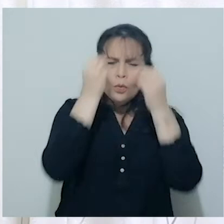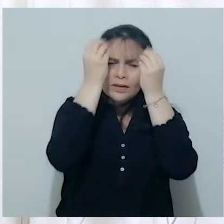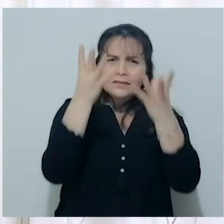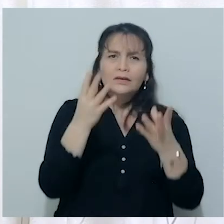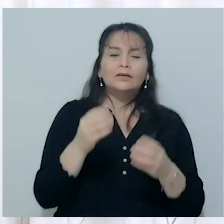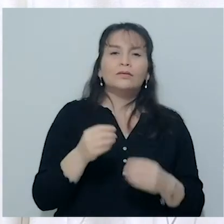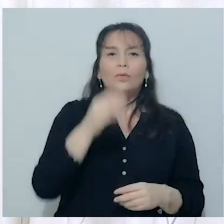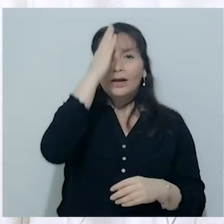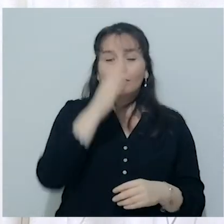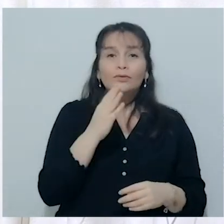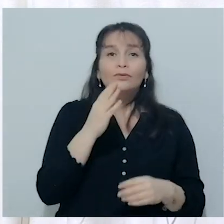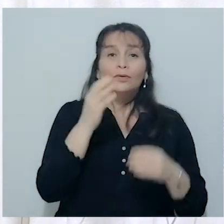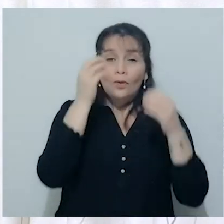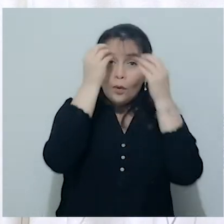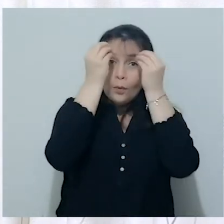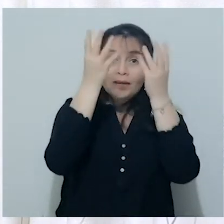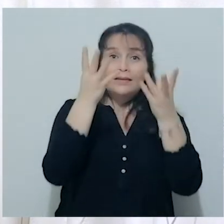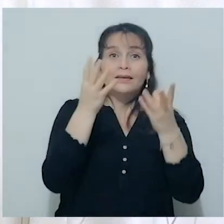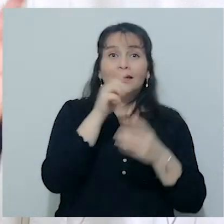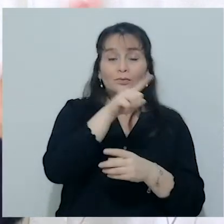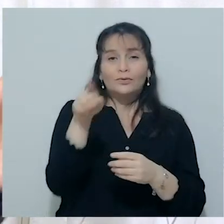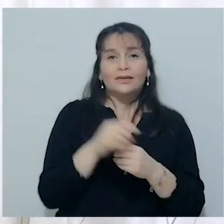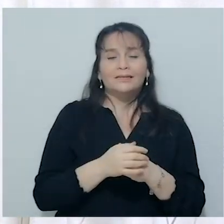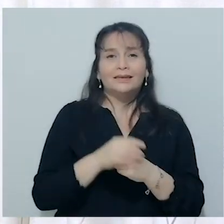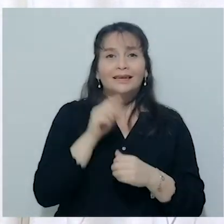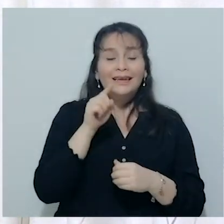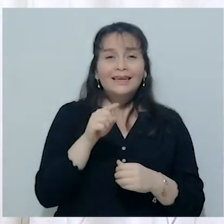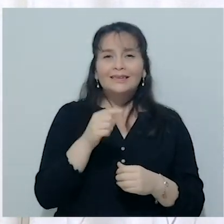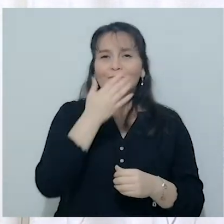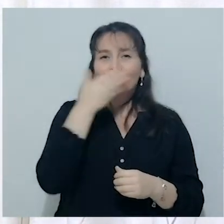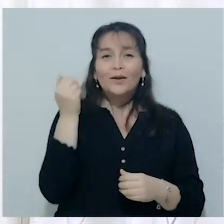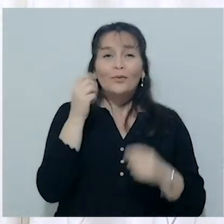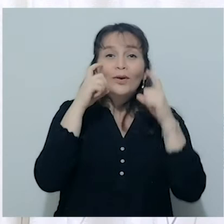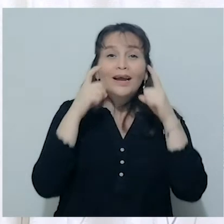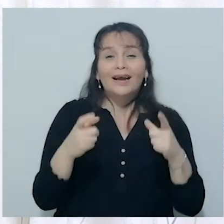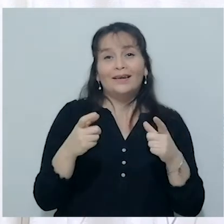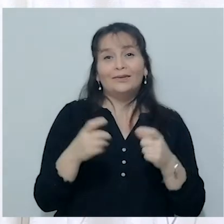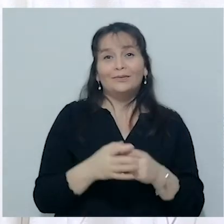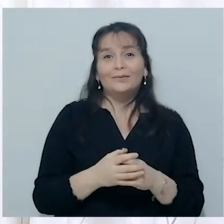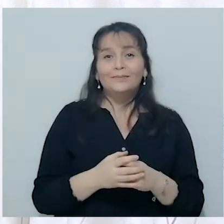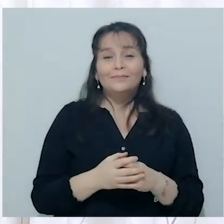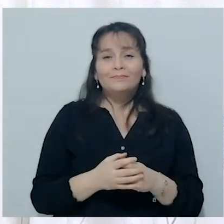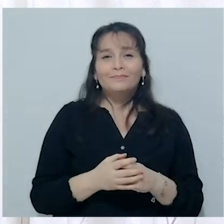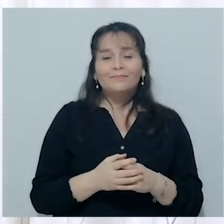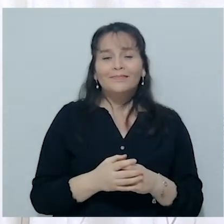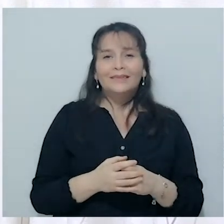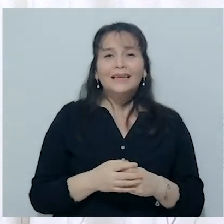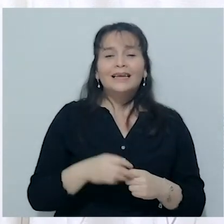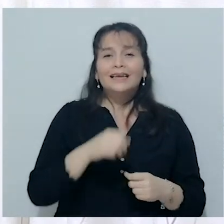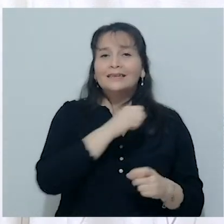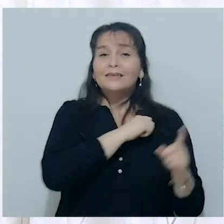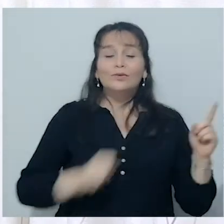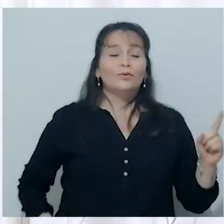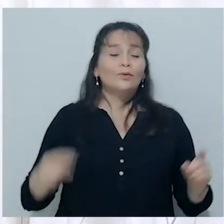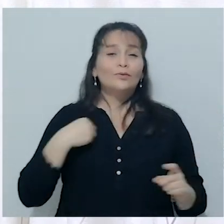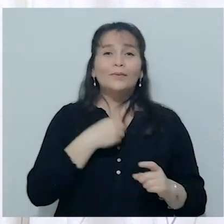le honrarán a ustedes. Porque obedeciendo a Dios, aprenderán también a obedecer a ustedes. Esa será su